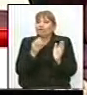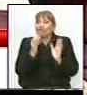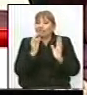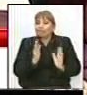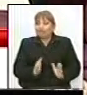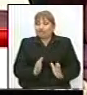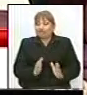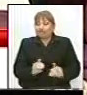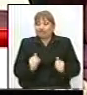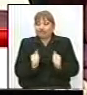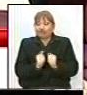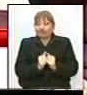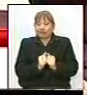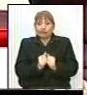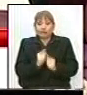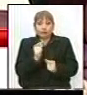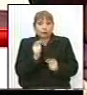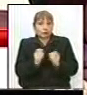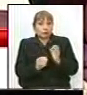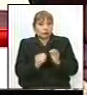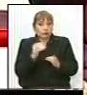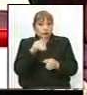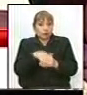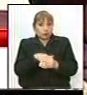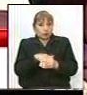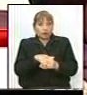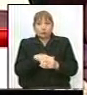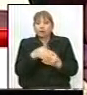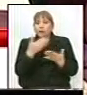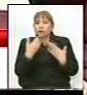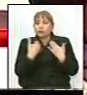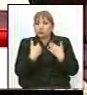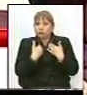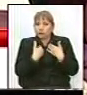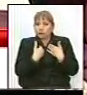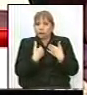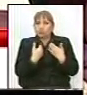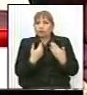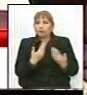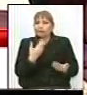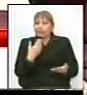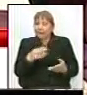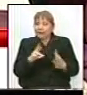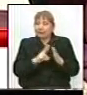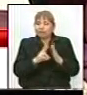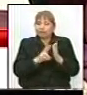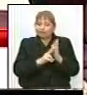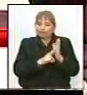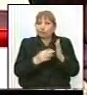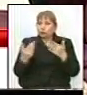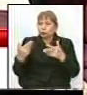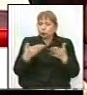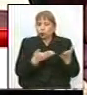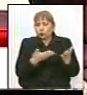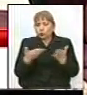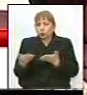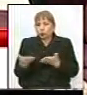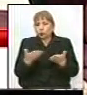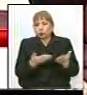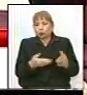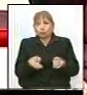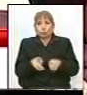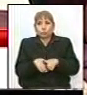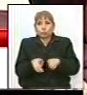autónomos, tanto OMPRN como el jurado, pero que tienen, digamos, ciertas relaciones, ciertas vinculaciones de orden